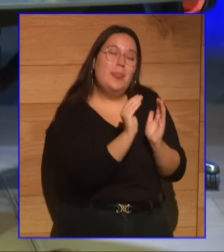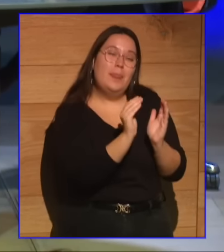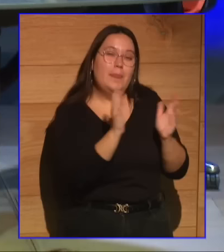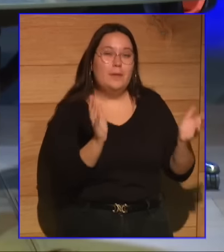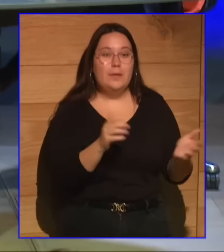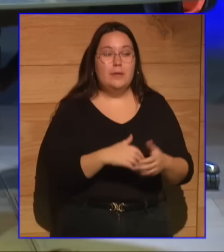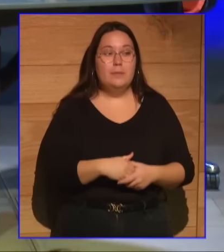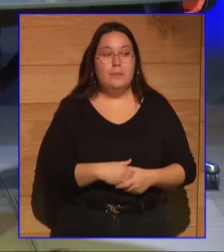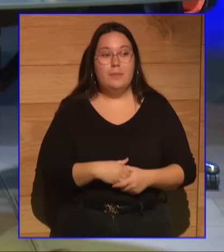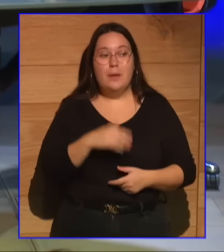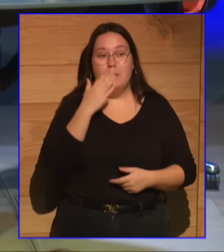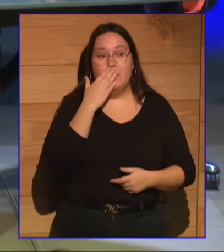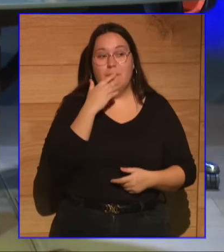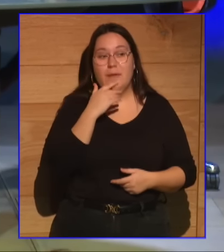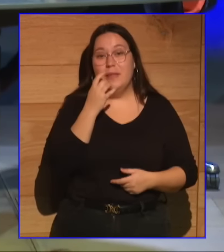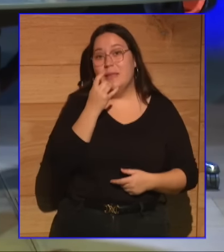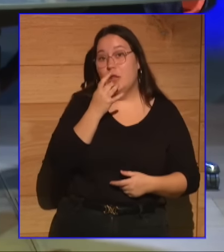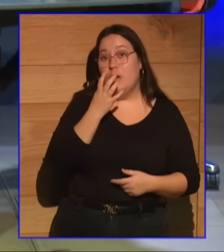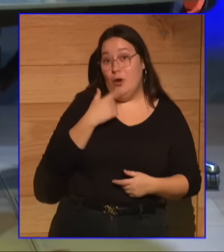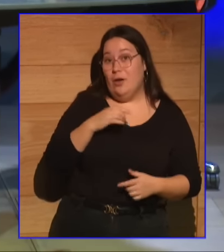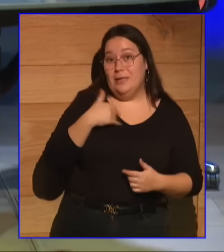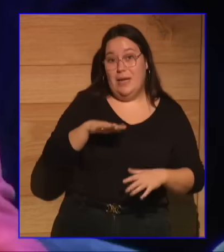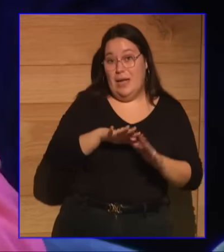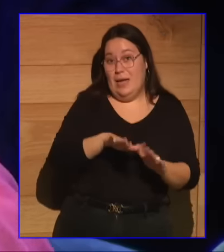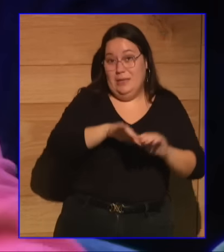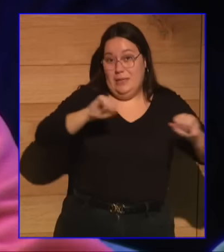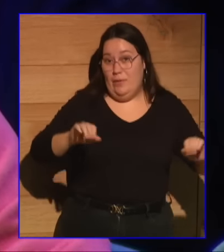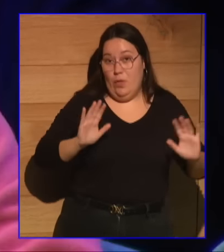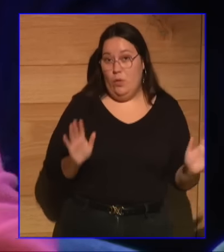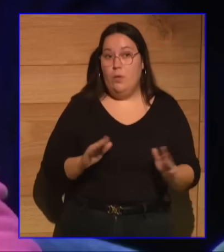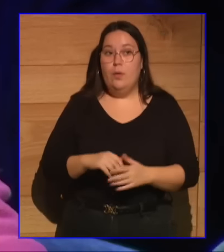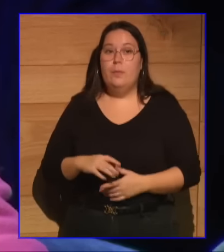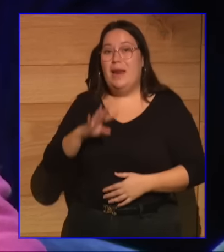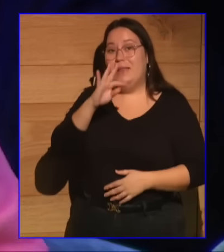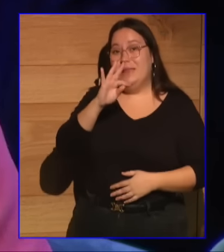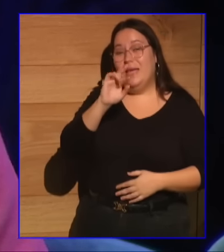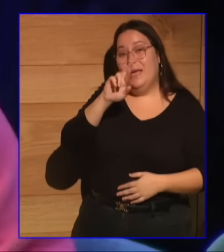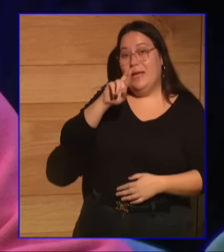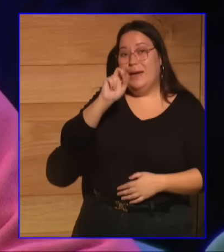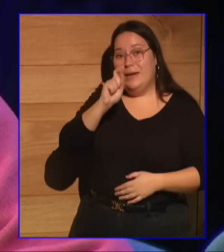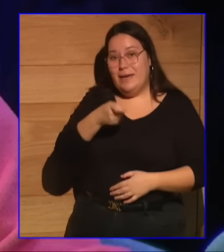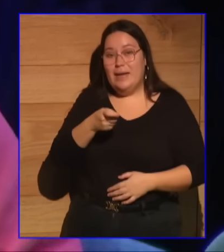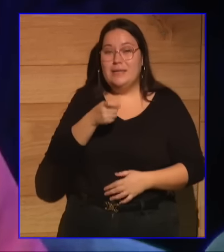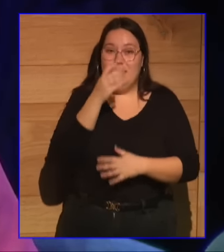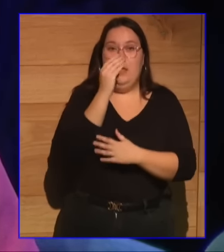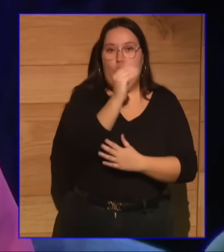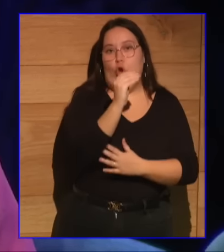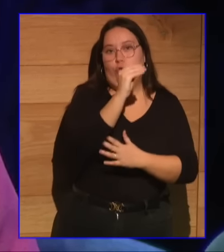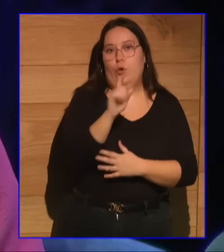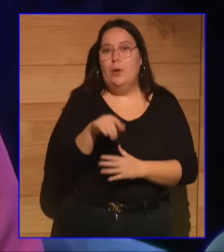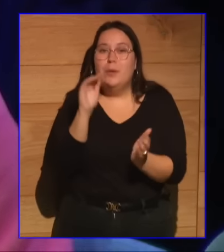como de... ¿Quieres que diga diccionarios? Que ya lo hemos establecido como canon. No, para el T-Rex, dinosaurio, pero para estos pequeñitos. Ah, vale,